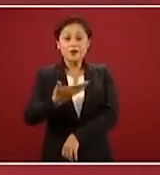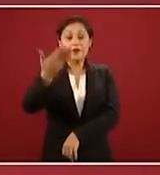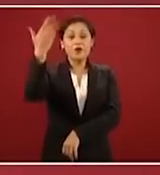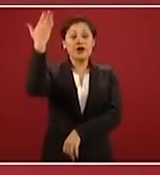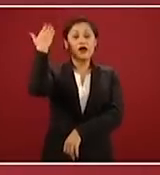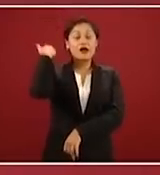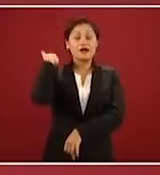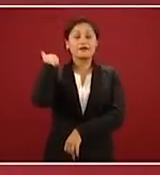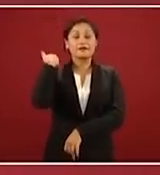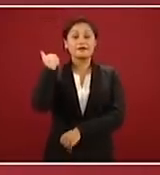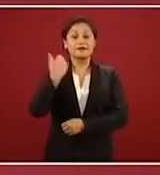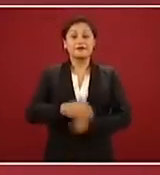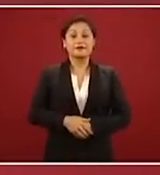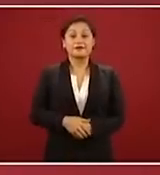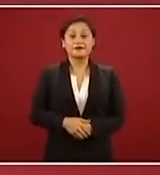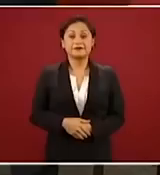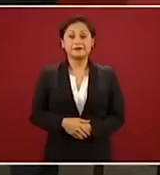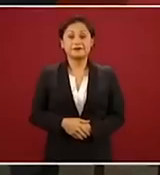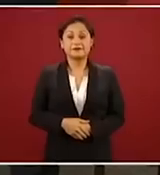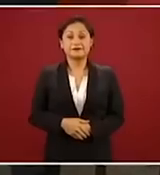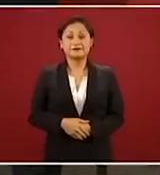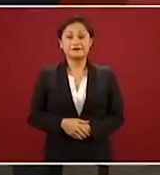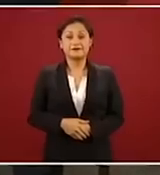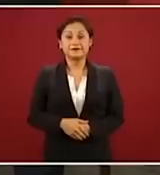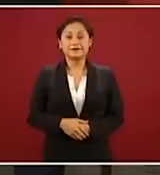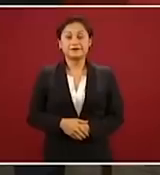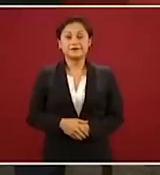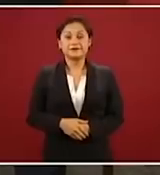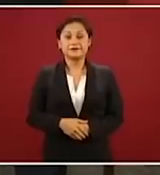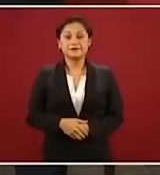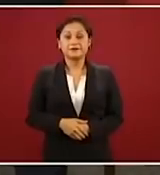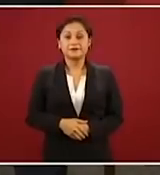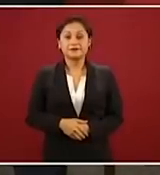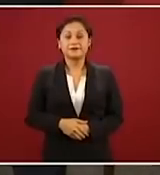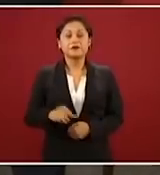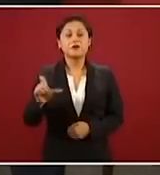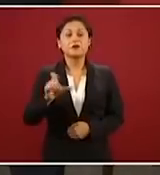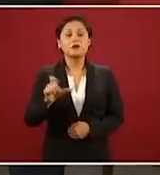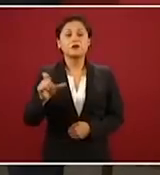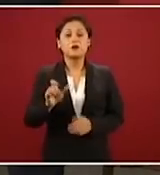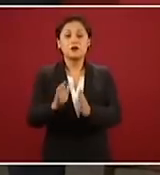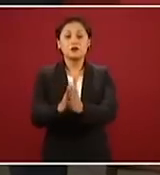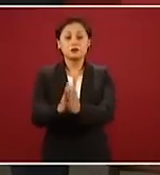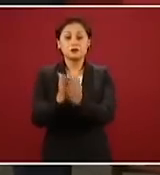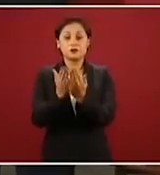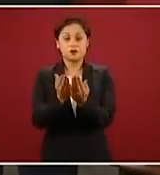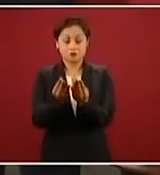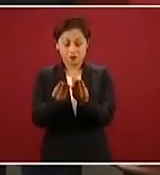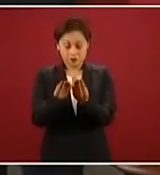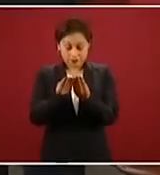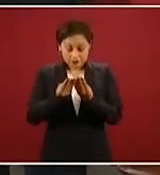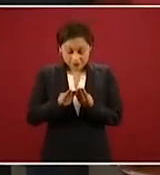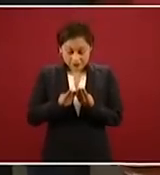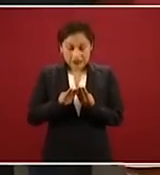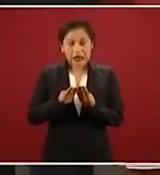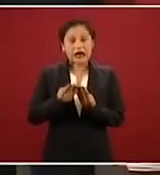precisamente en esta entrega de libros de texto gratuito en el